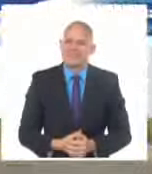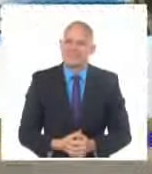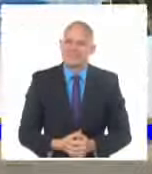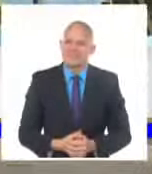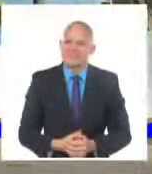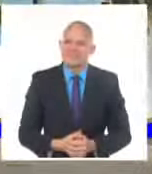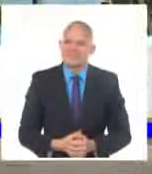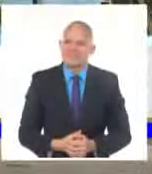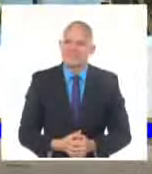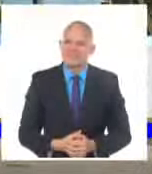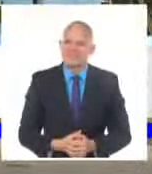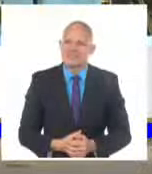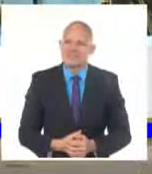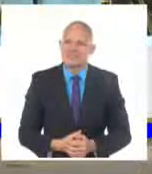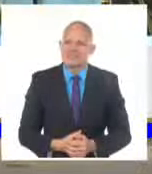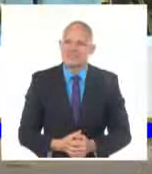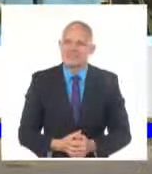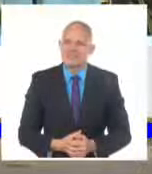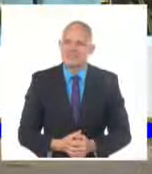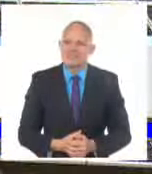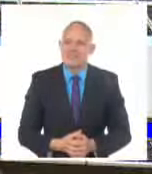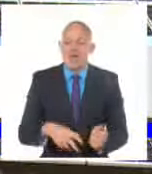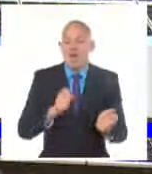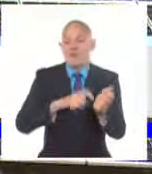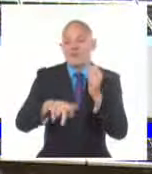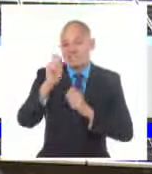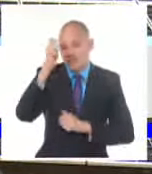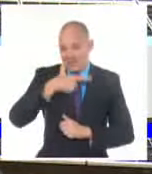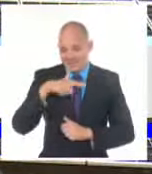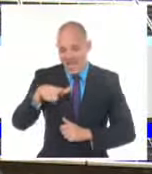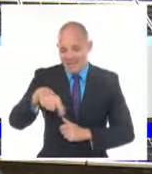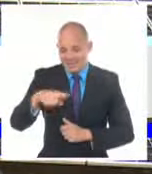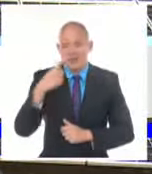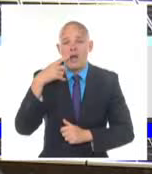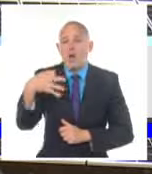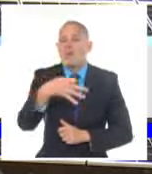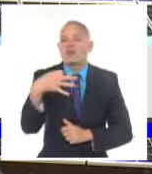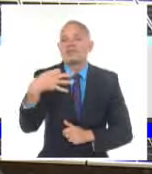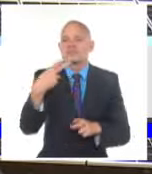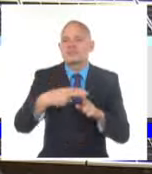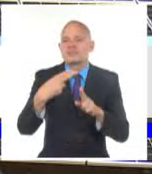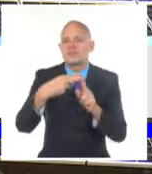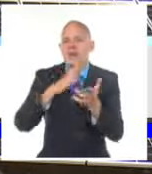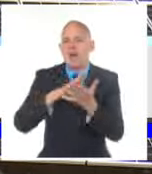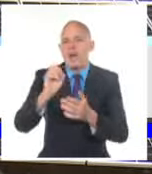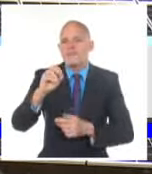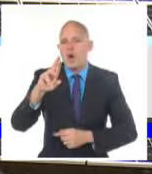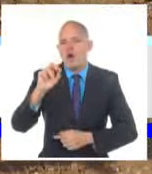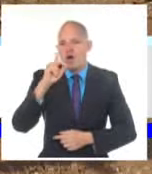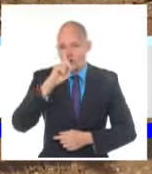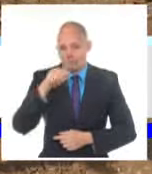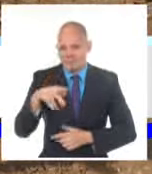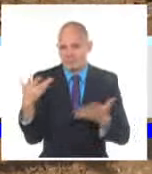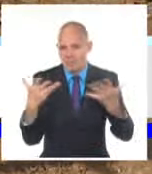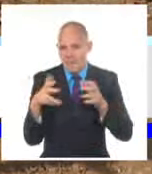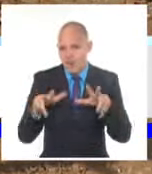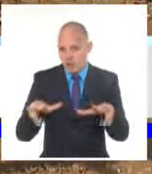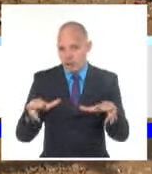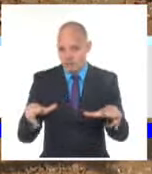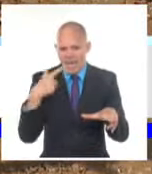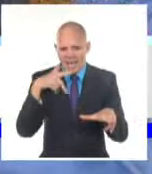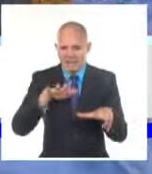Morón incorpora la generación fotovoltaica. Especialistas destacan el avance de la inversión. Los